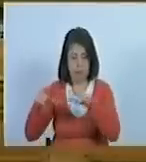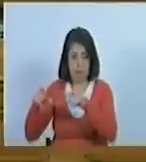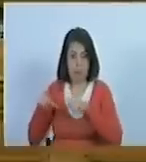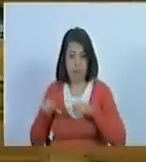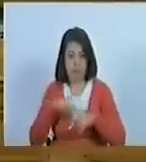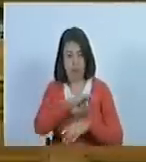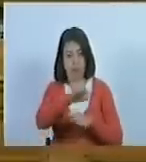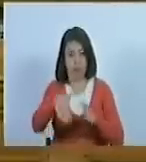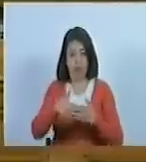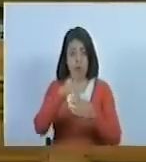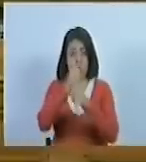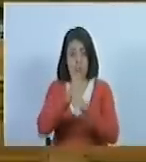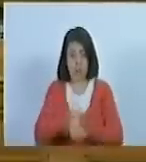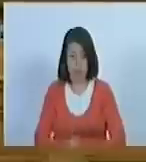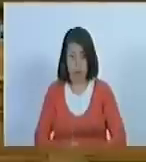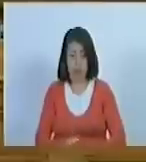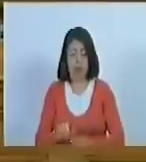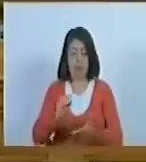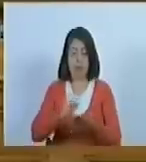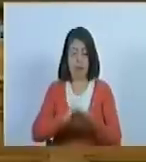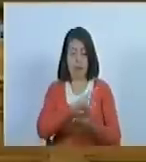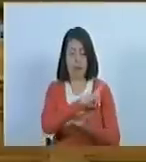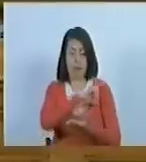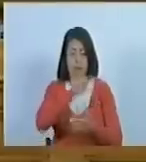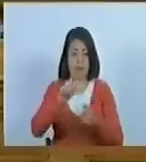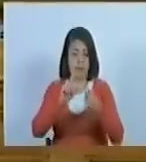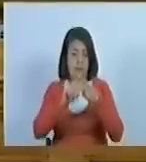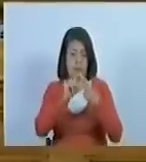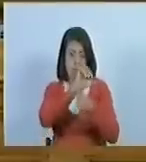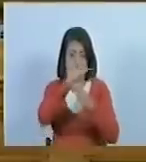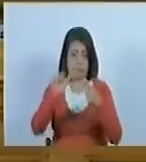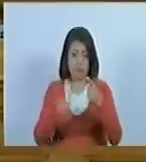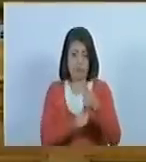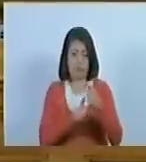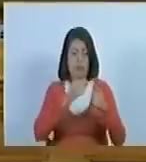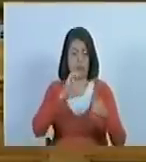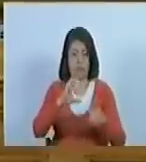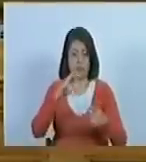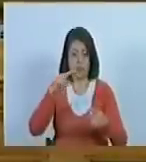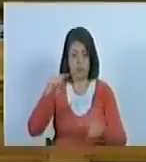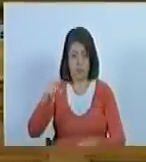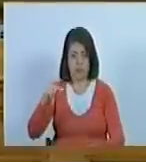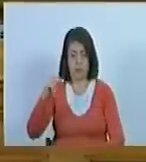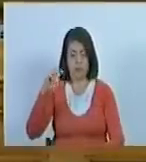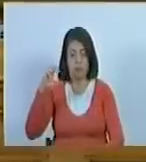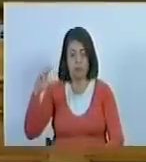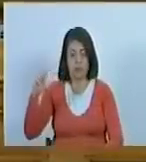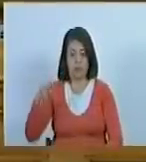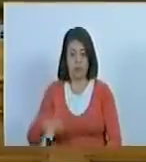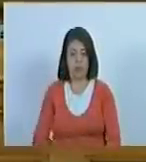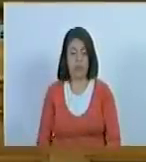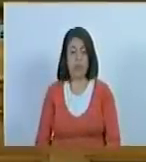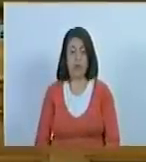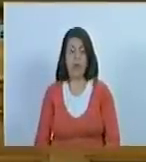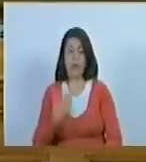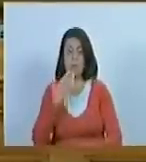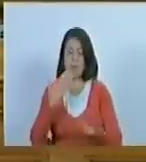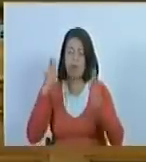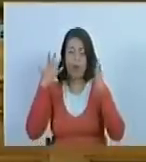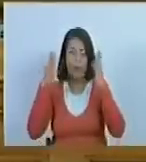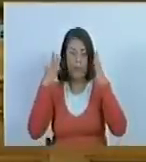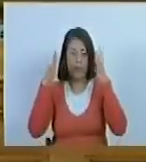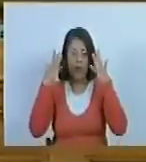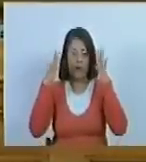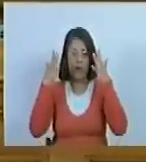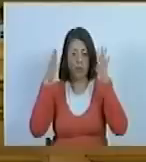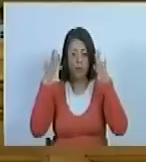y los aspirantes a rectores principales y suplentes del Consejo Nacional Electoral. Solicito un aplauso